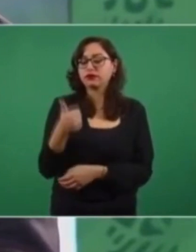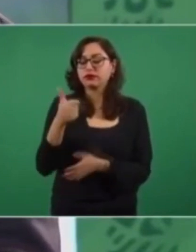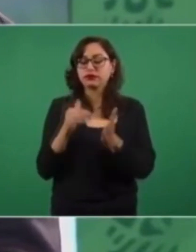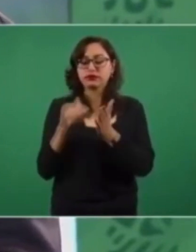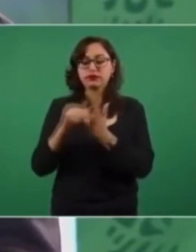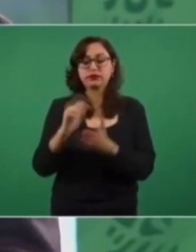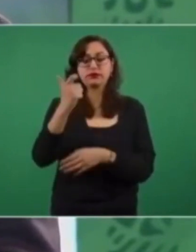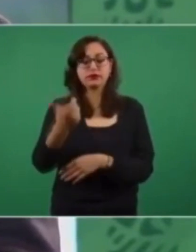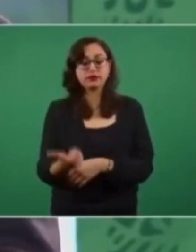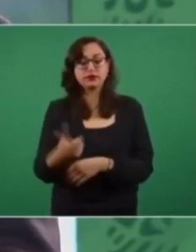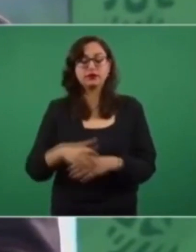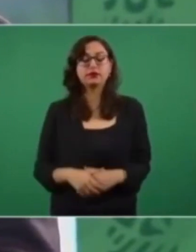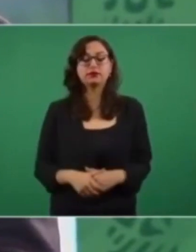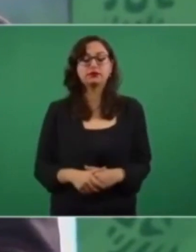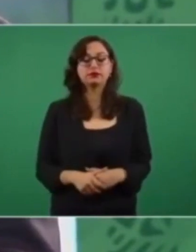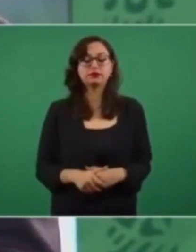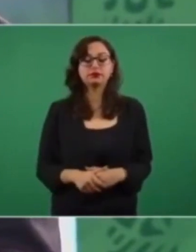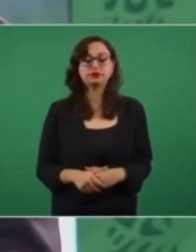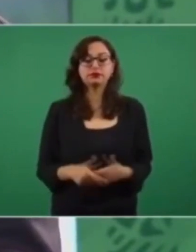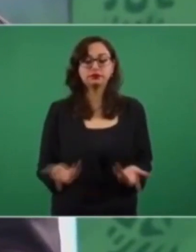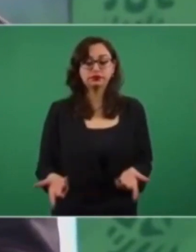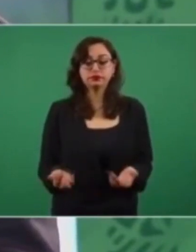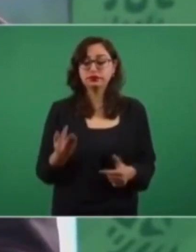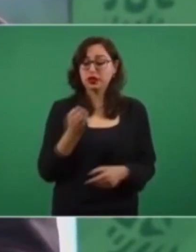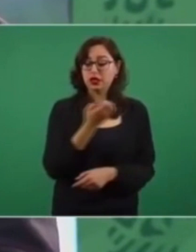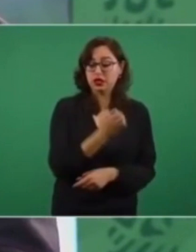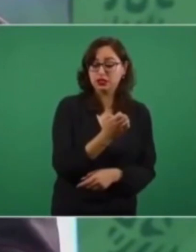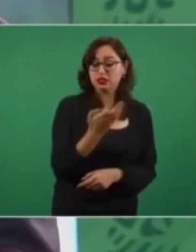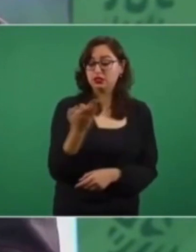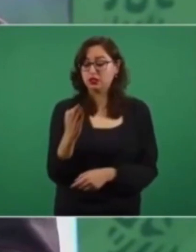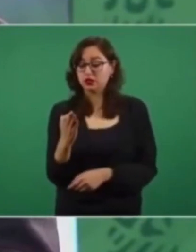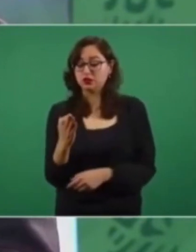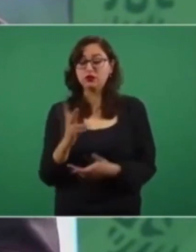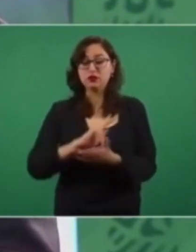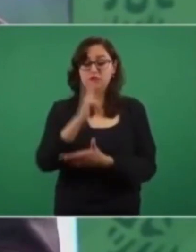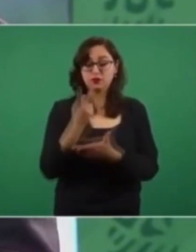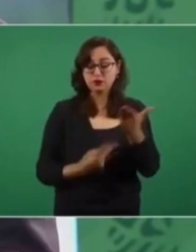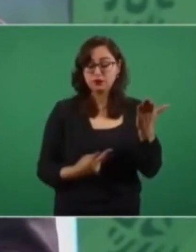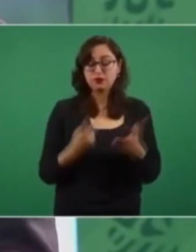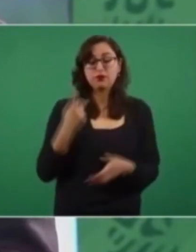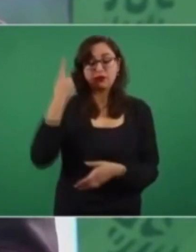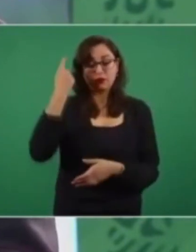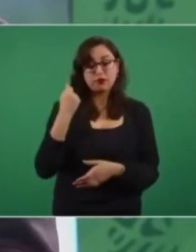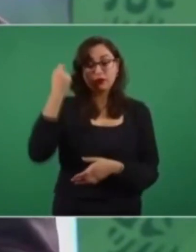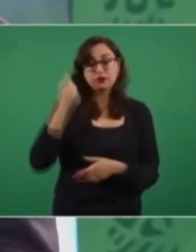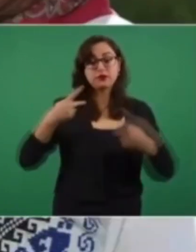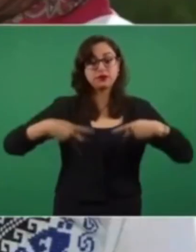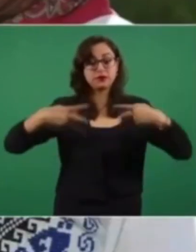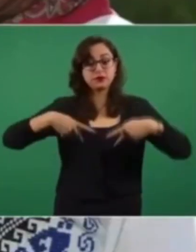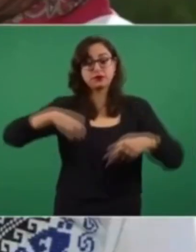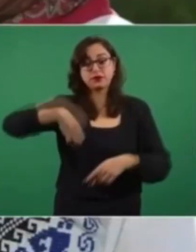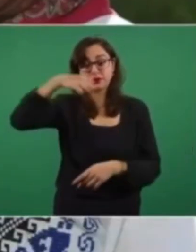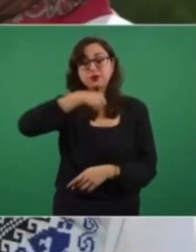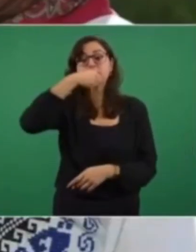En el primer bimestre del año, a través del programa Pensión para el Bienestar de las Personas Adultas Mayores, se